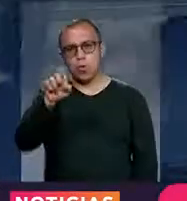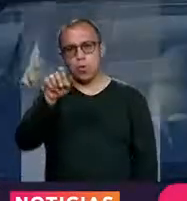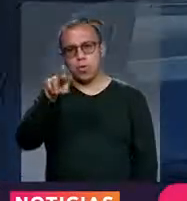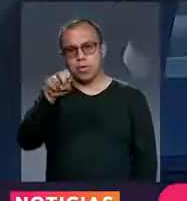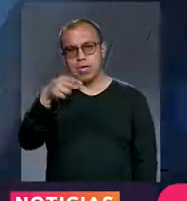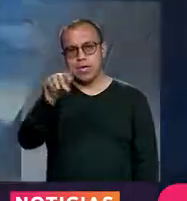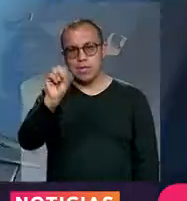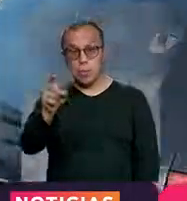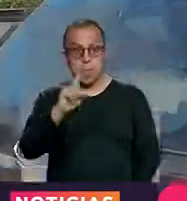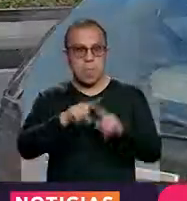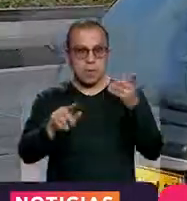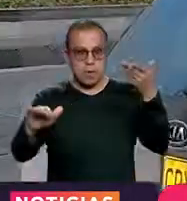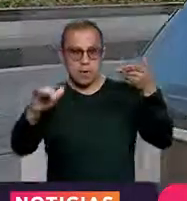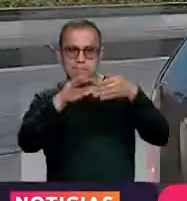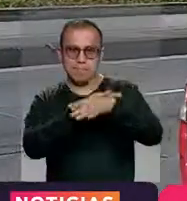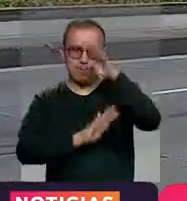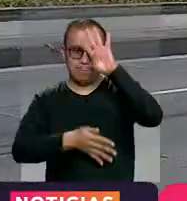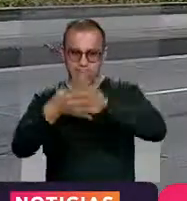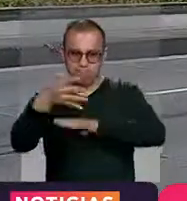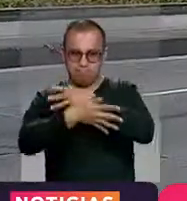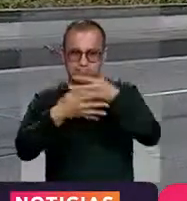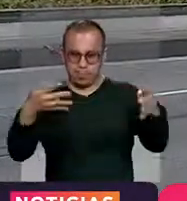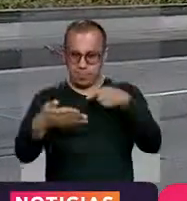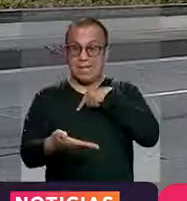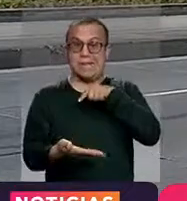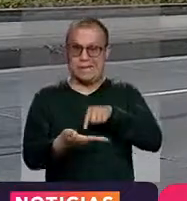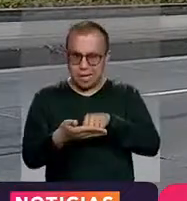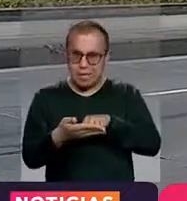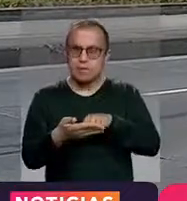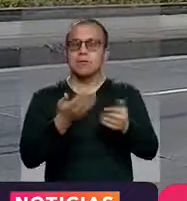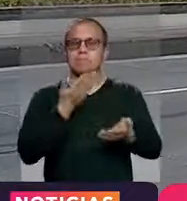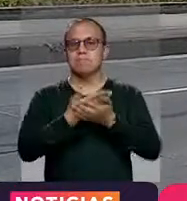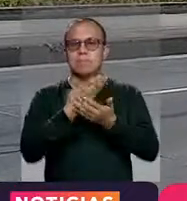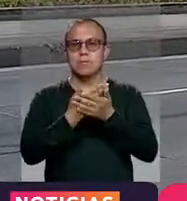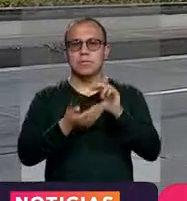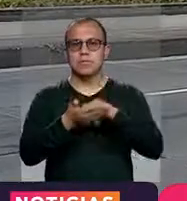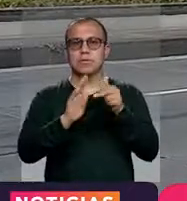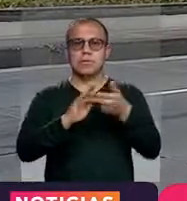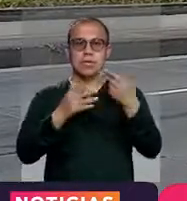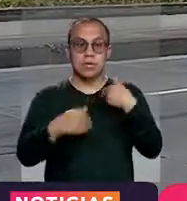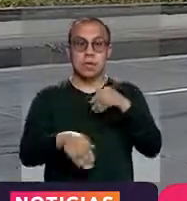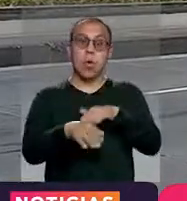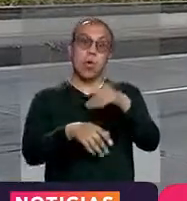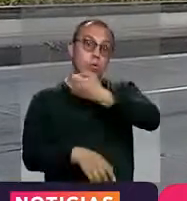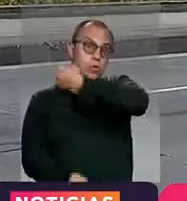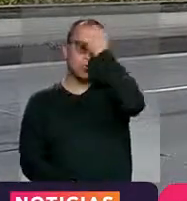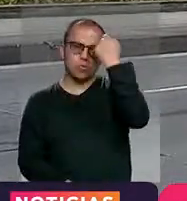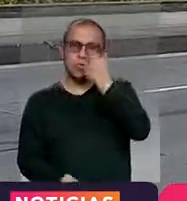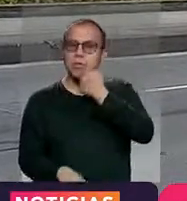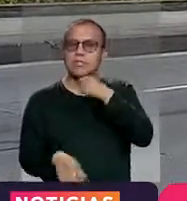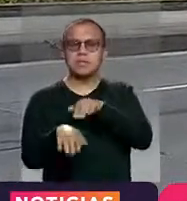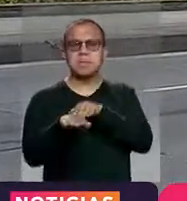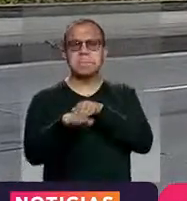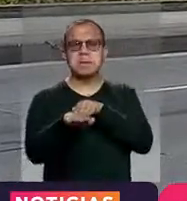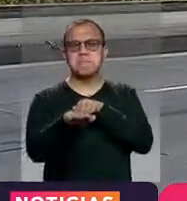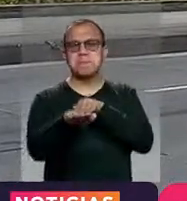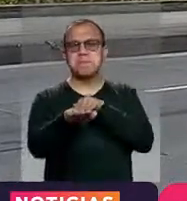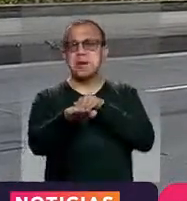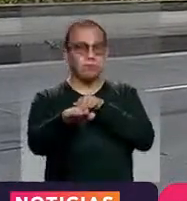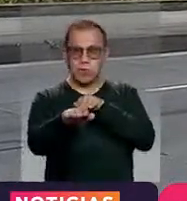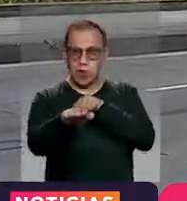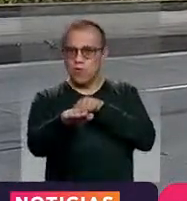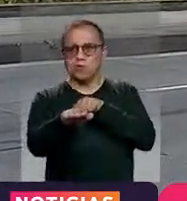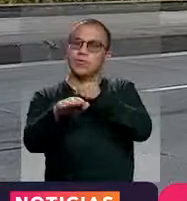para que quienes lleguen en ese horario de pico y placa no tengan que cruzar por Soacha o quedarse esperando